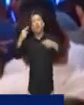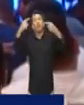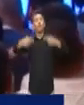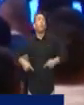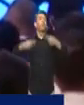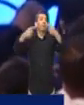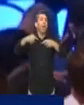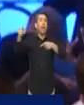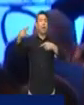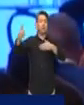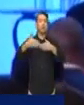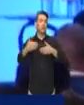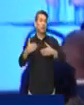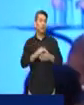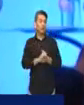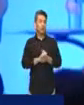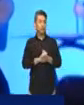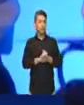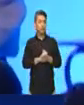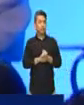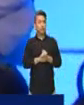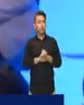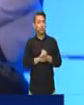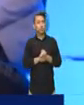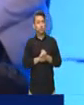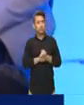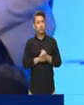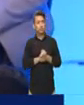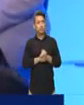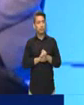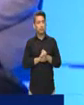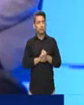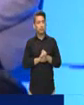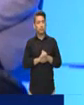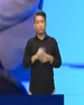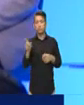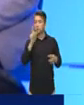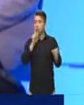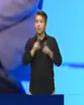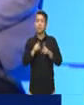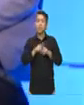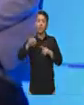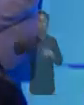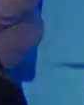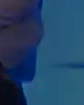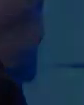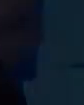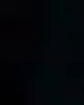Como somos frontera, el tema de migración, que es lo que mucho nos aqueja ahorita.